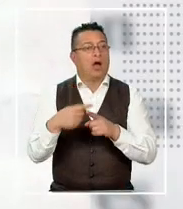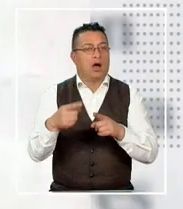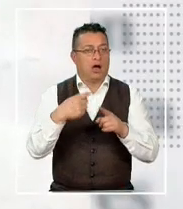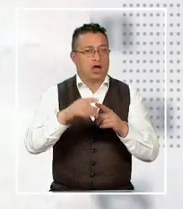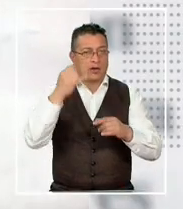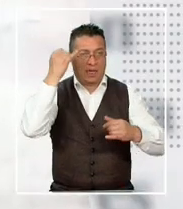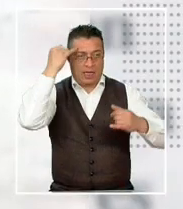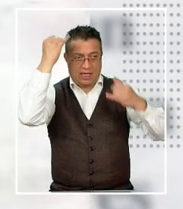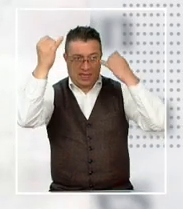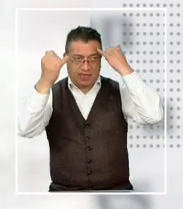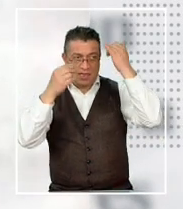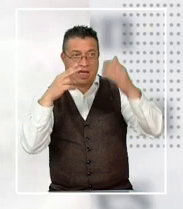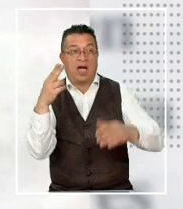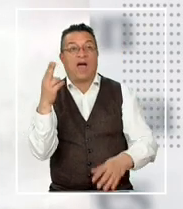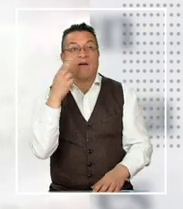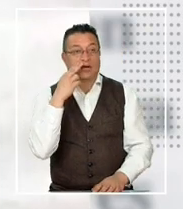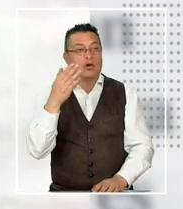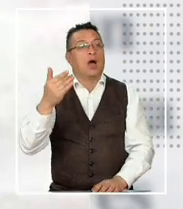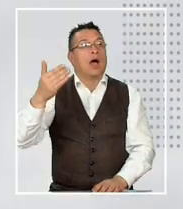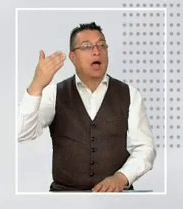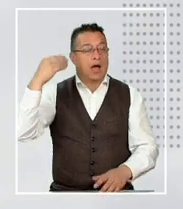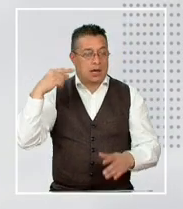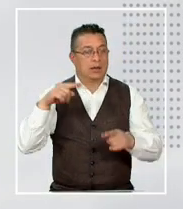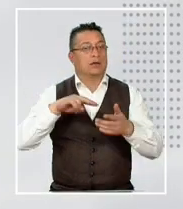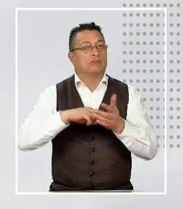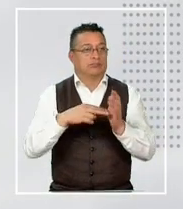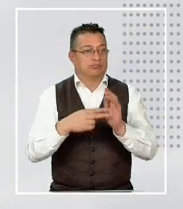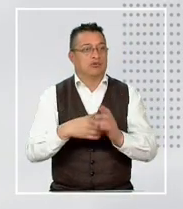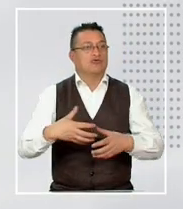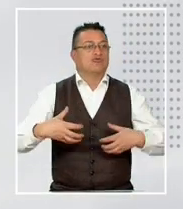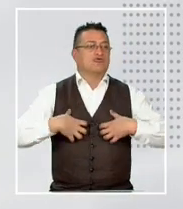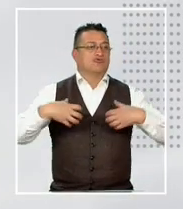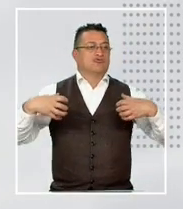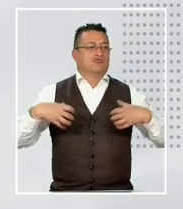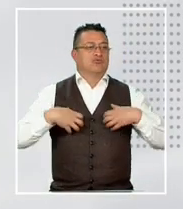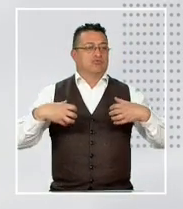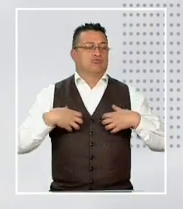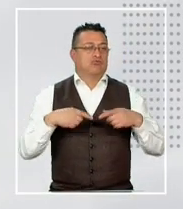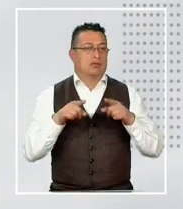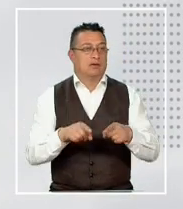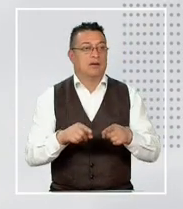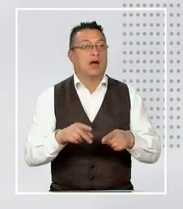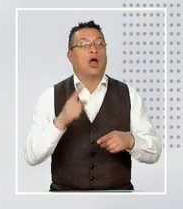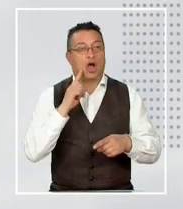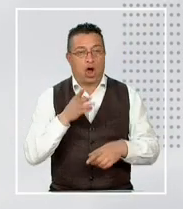iniciativas vitivinícolas que en su tiempo generaron indignación.